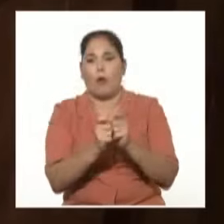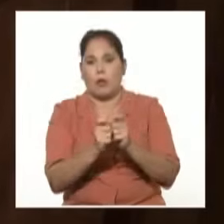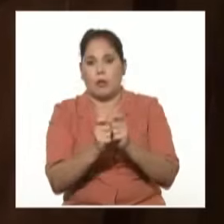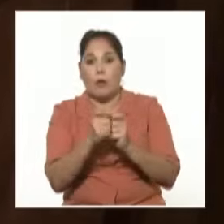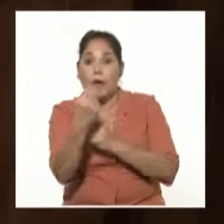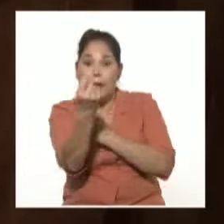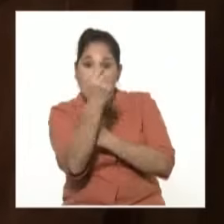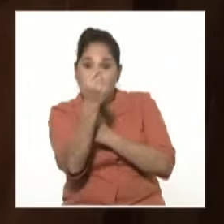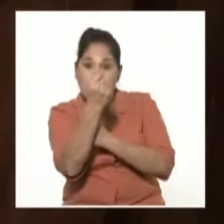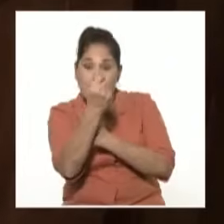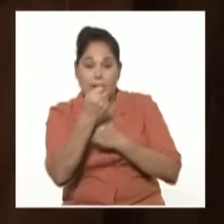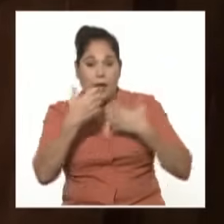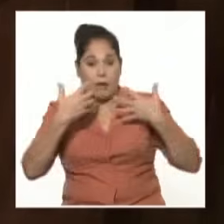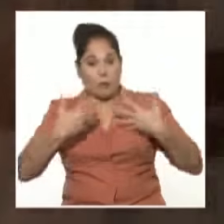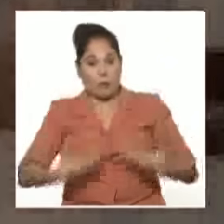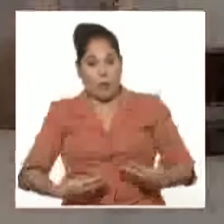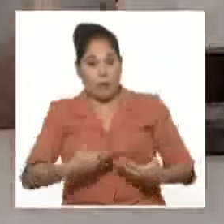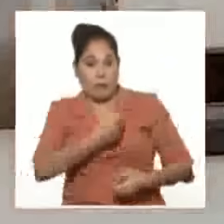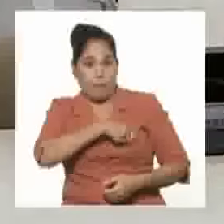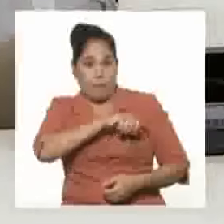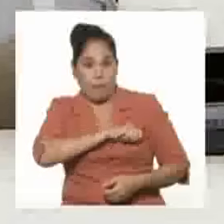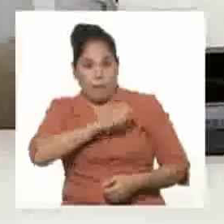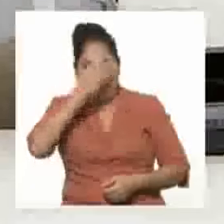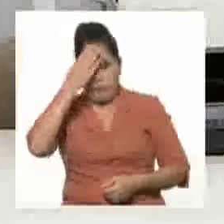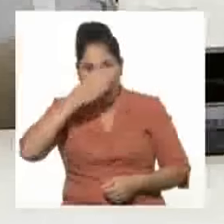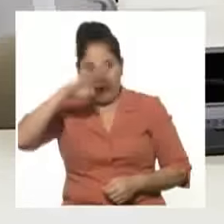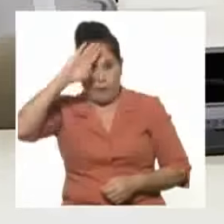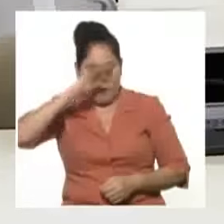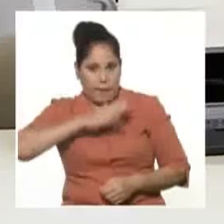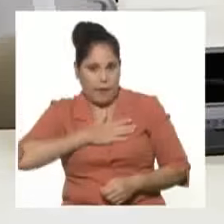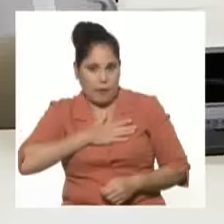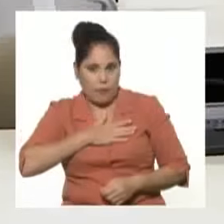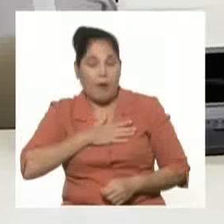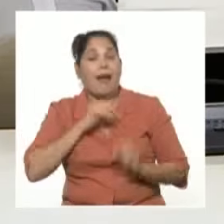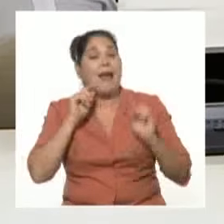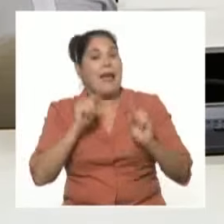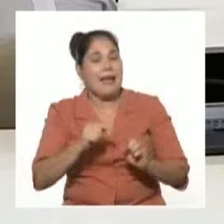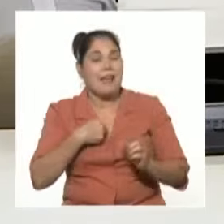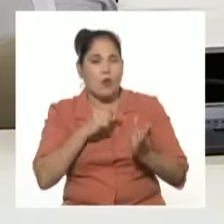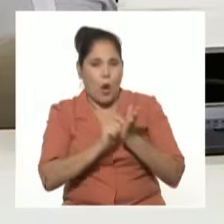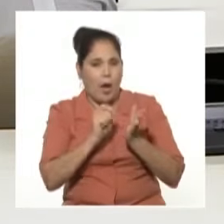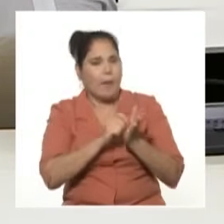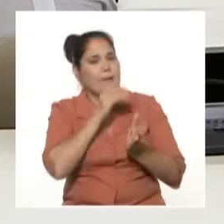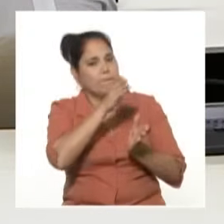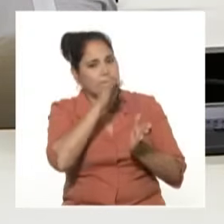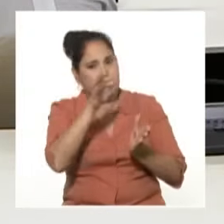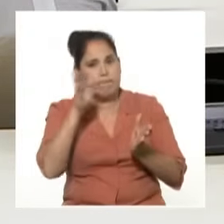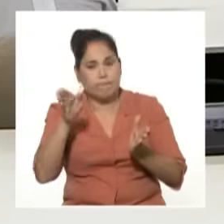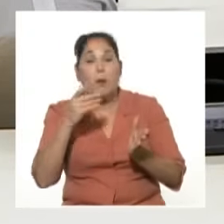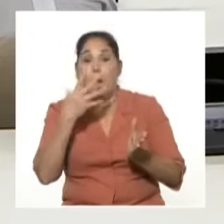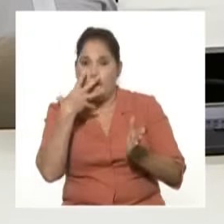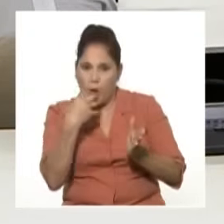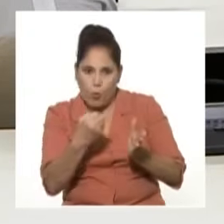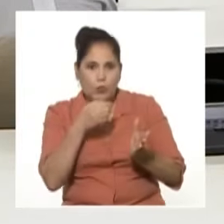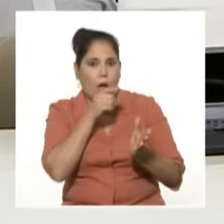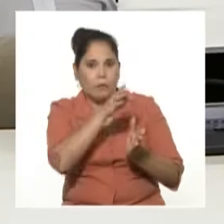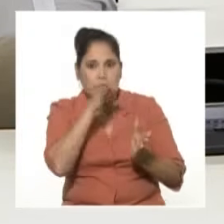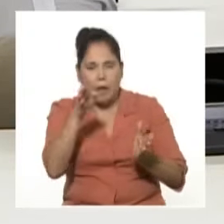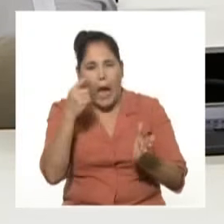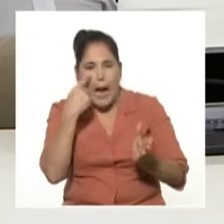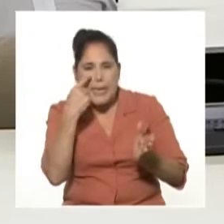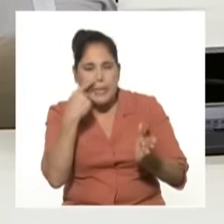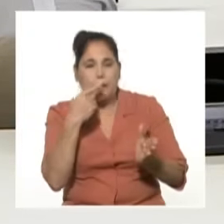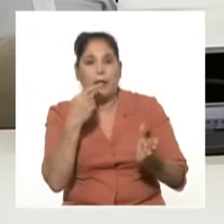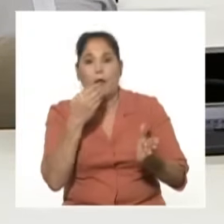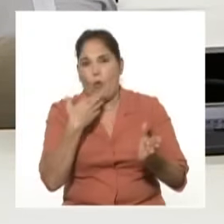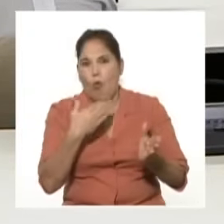enseña el cuerpo y el alma del pueblo cubano, la que jamás quitaría de mi agenda semanal, porque me ha permitido llegar hasta lo más recóndito